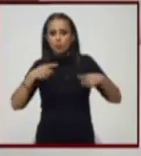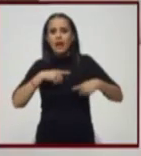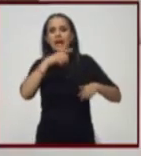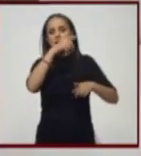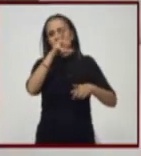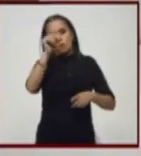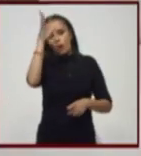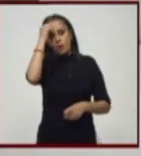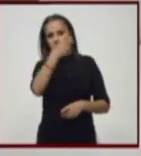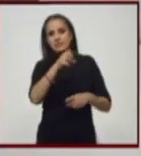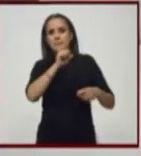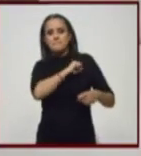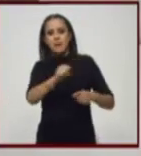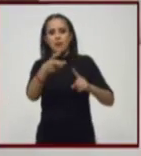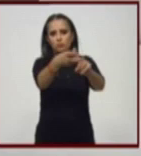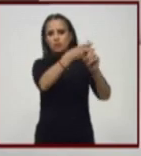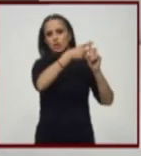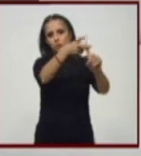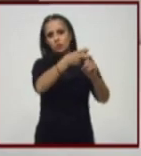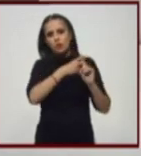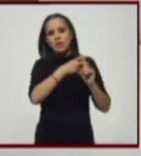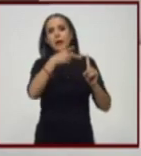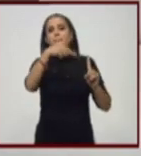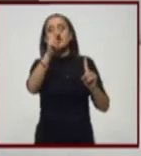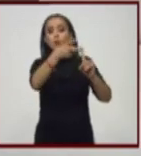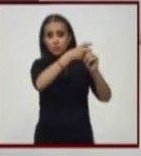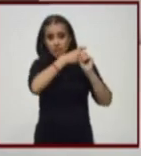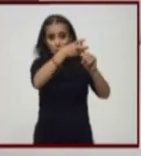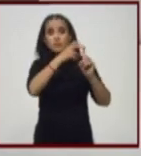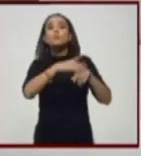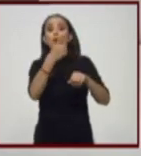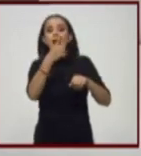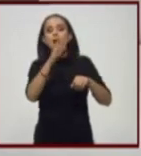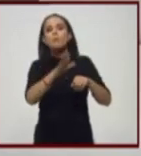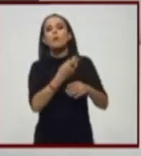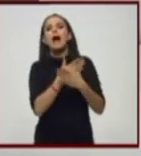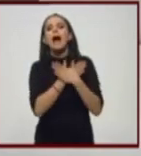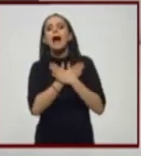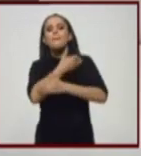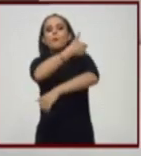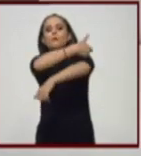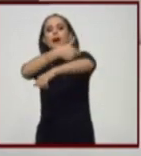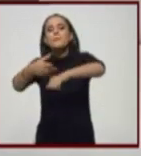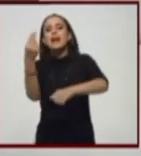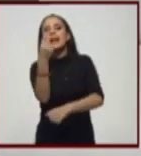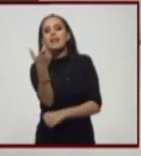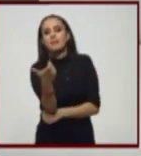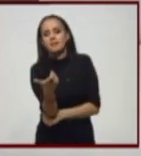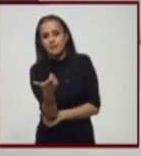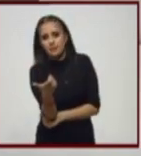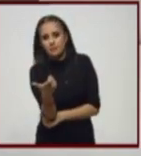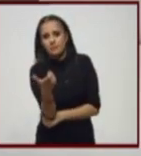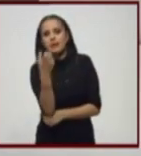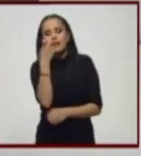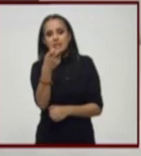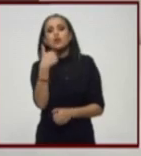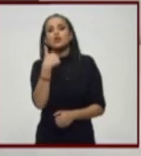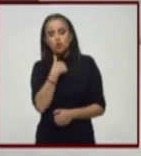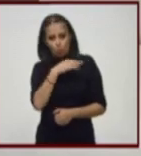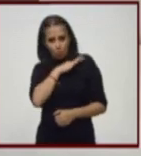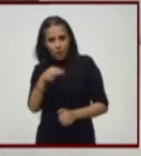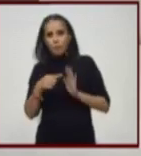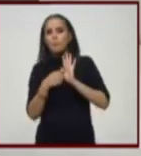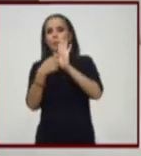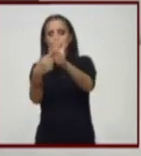pero que lo que hace lo hace por amor a su familia entonces encuentro que puedo hablar del amor a la familia